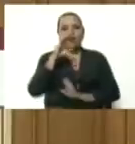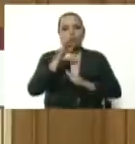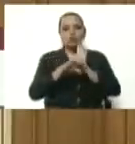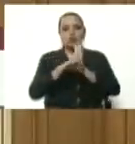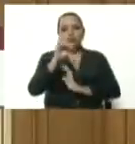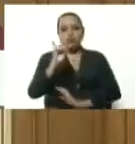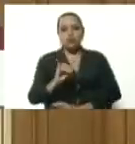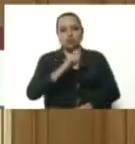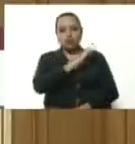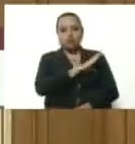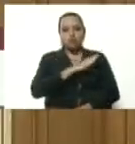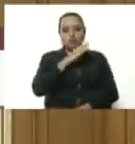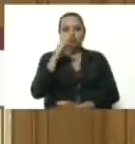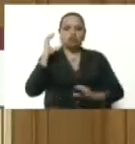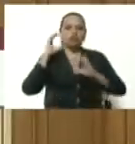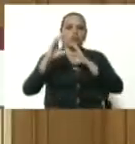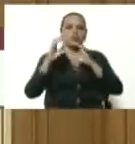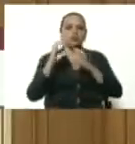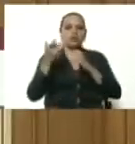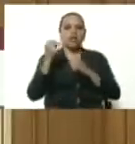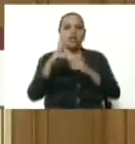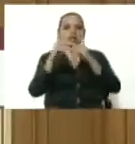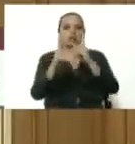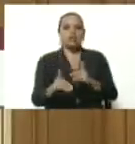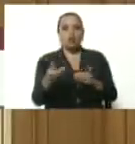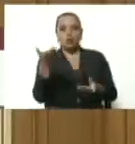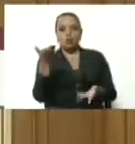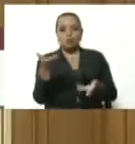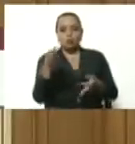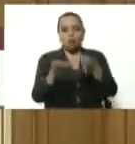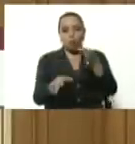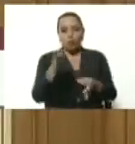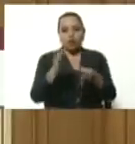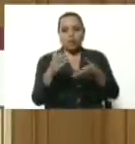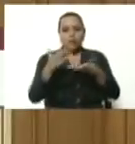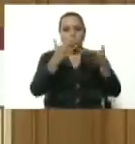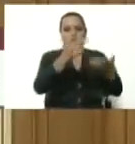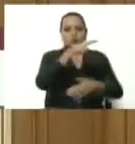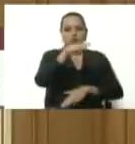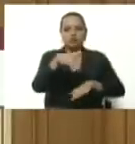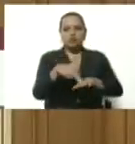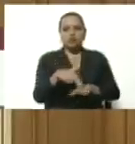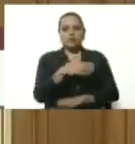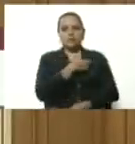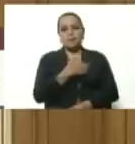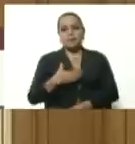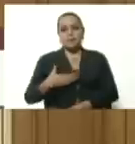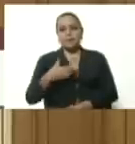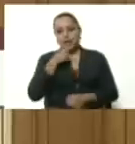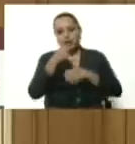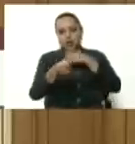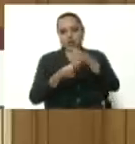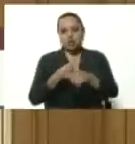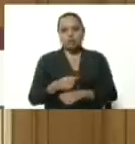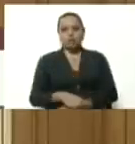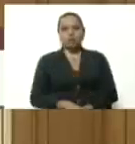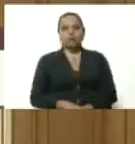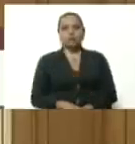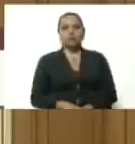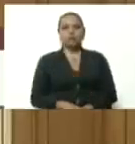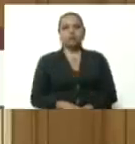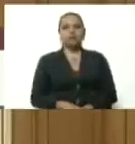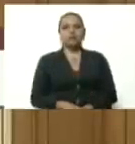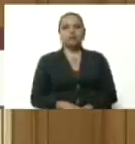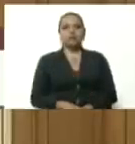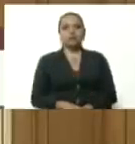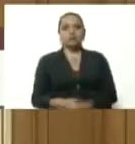Comisión de Comunicación que fue designado jurado del Premio Nacional de Periodismo. Estuvo ayer allí con el presidente en la ceremonia, que es Francisco Peña.